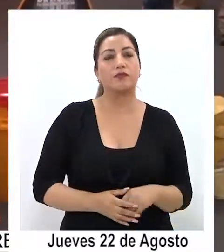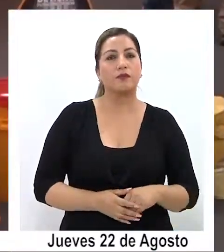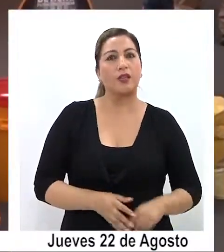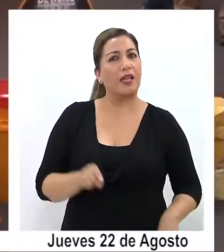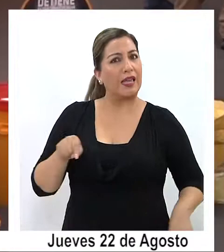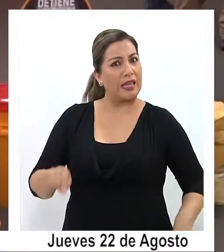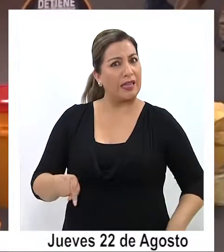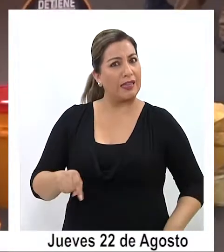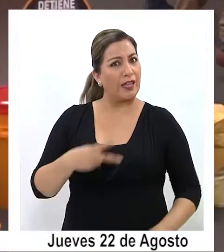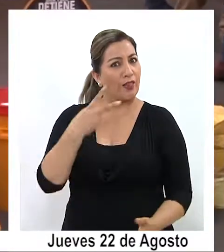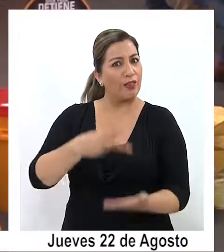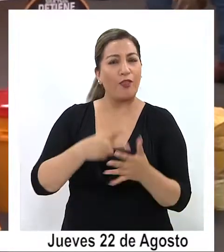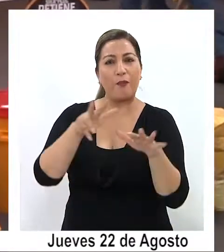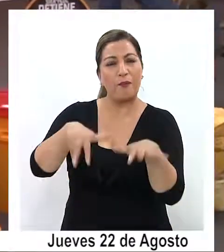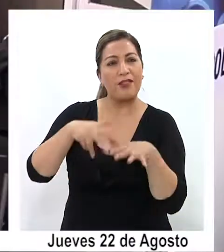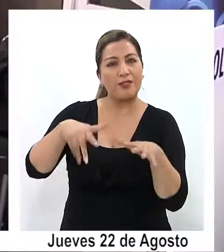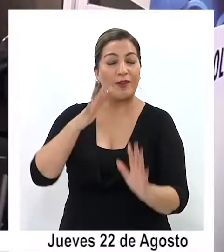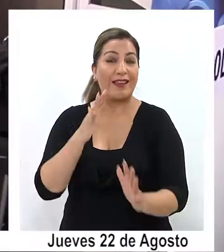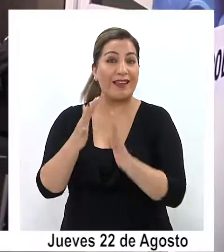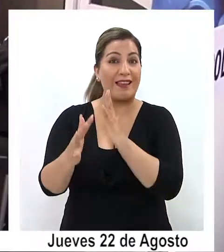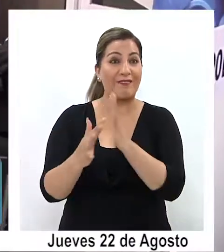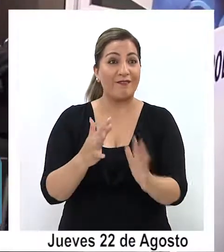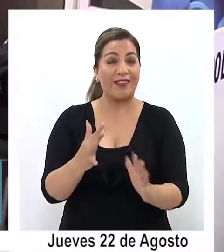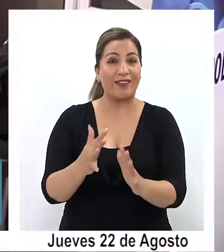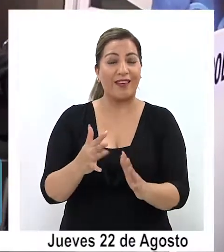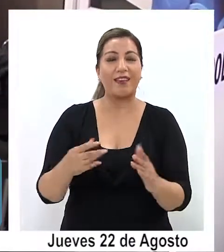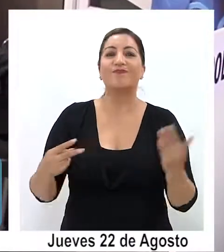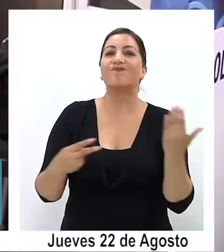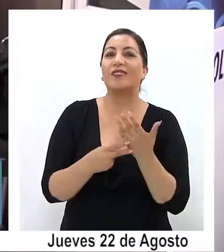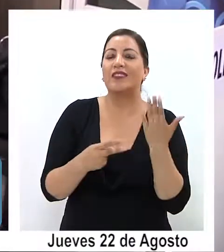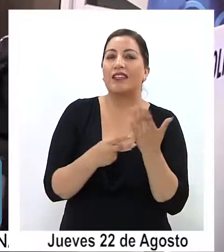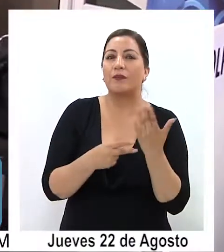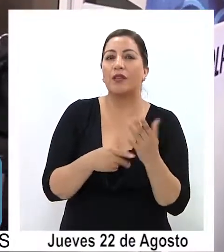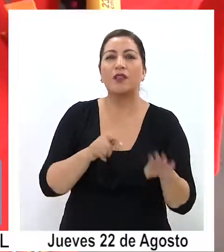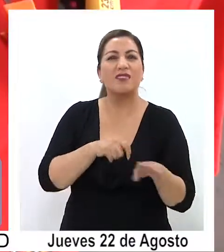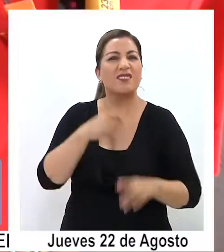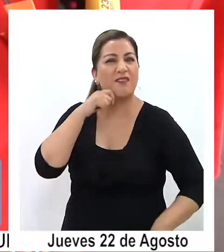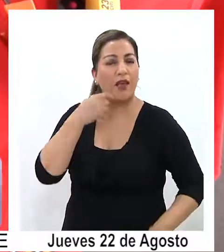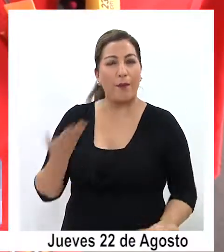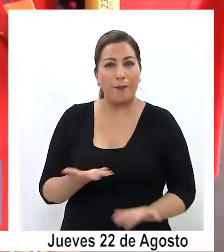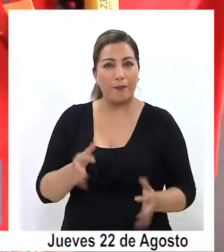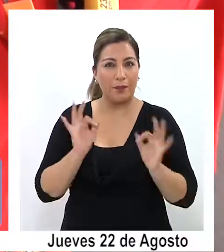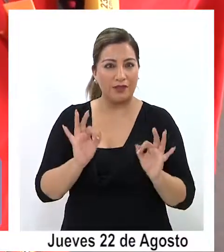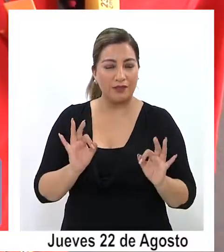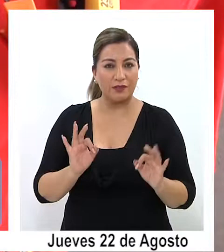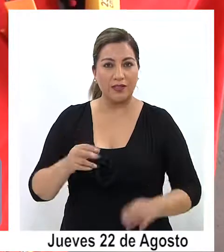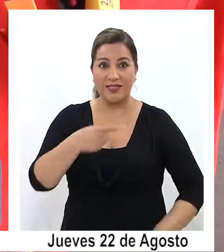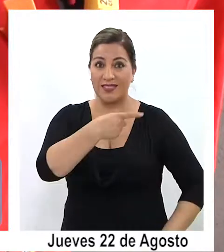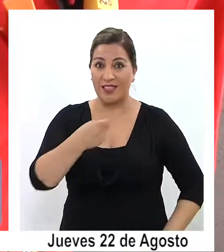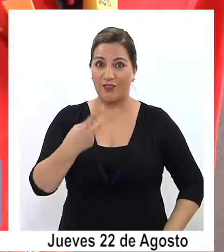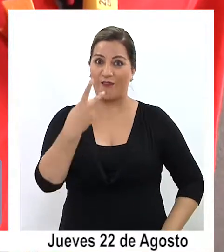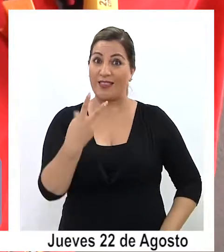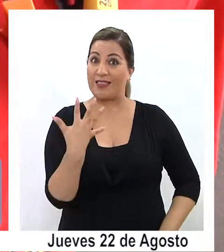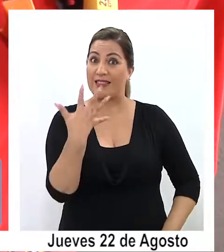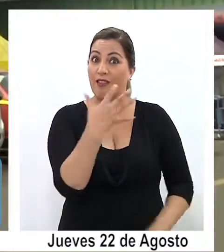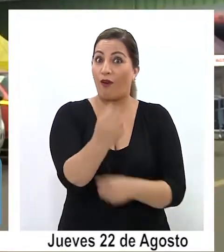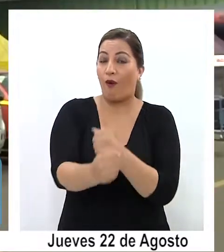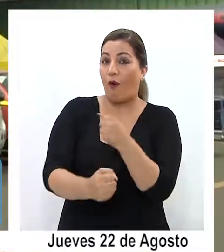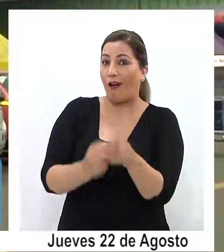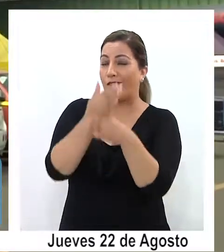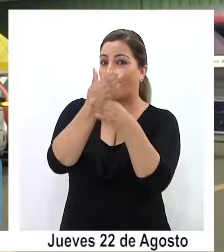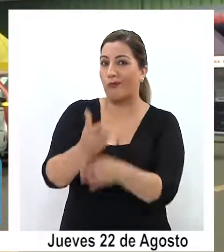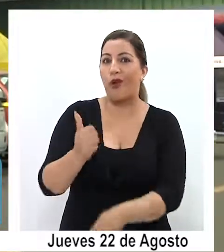Pero este 2019, la Feria Ferretera tiene un significado especial, porque son 125 años